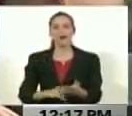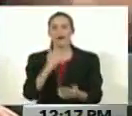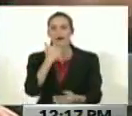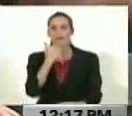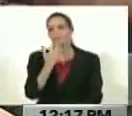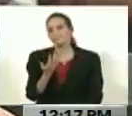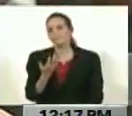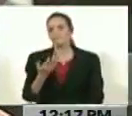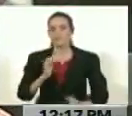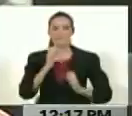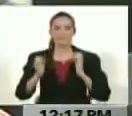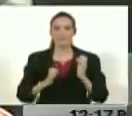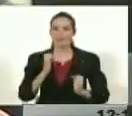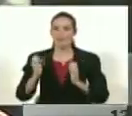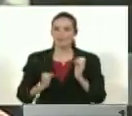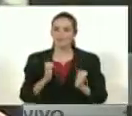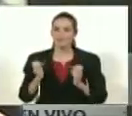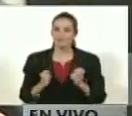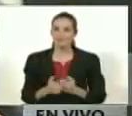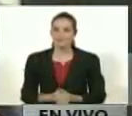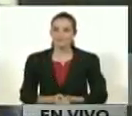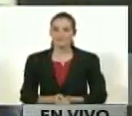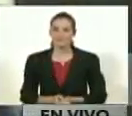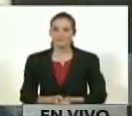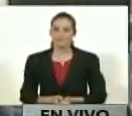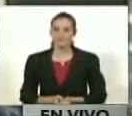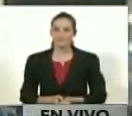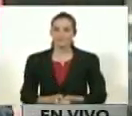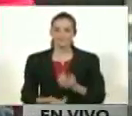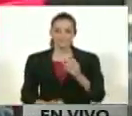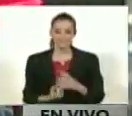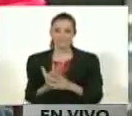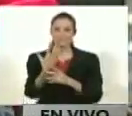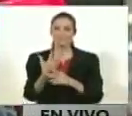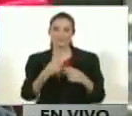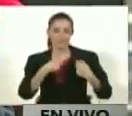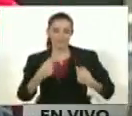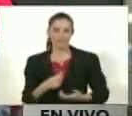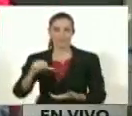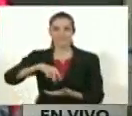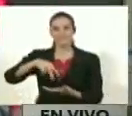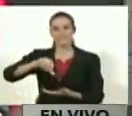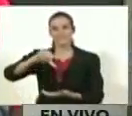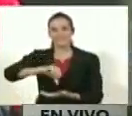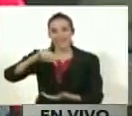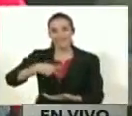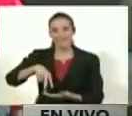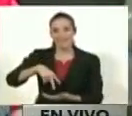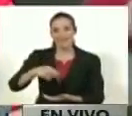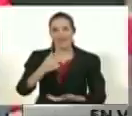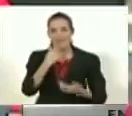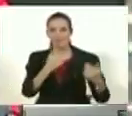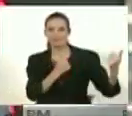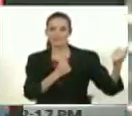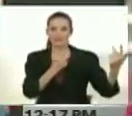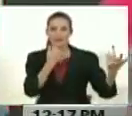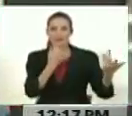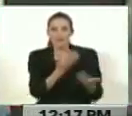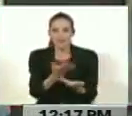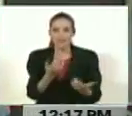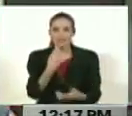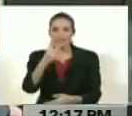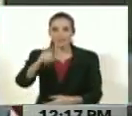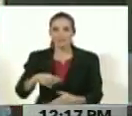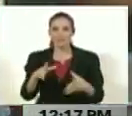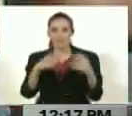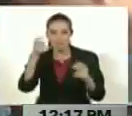de emoción el lanzamiento del Corazón Salsero. Nosotros, es como usted lo dice, todo